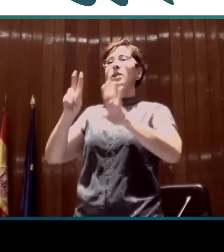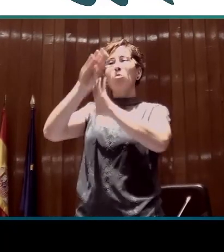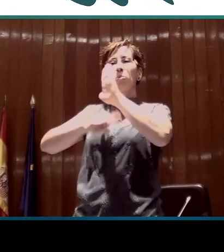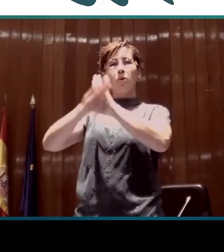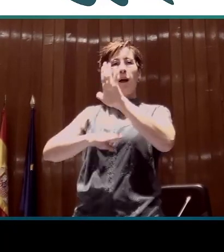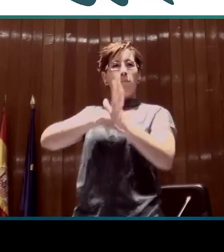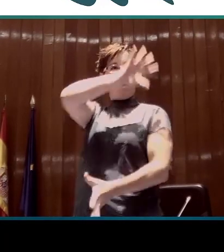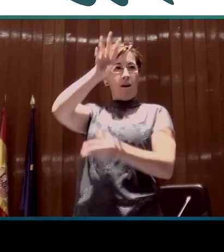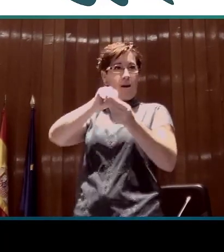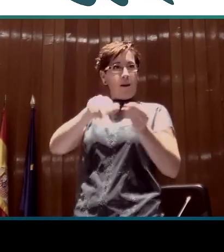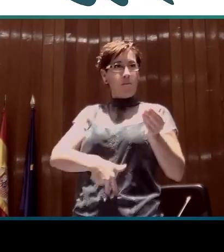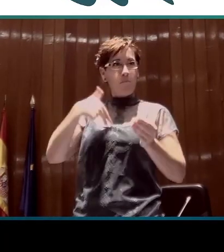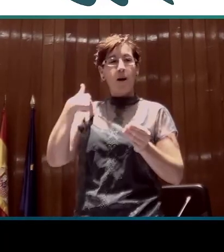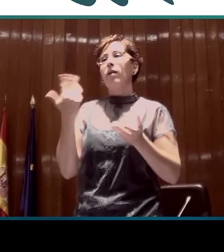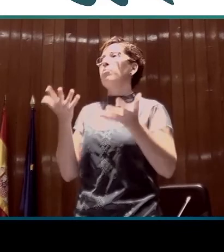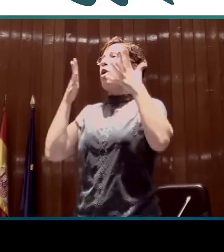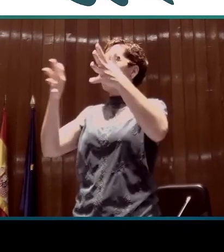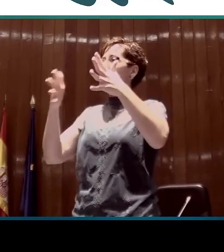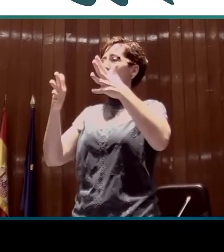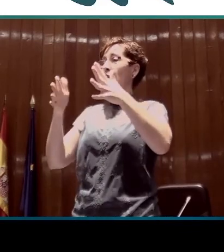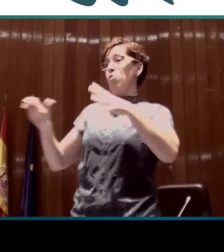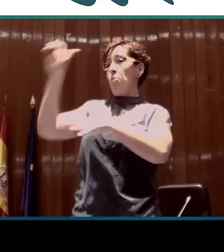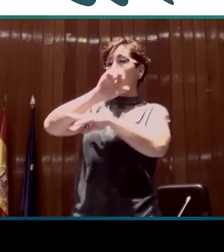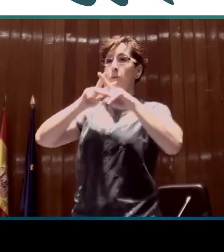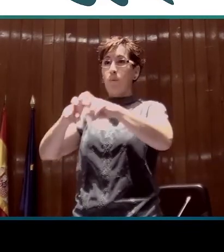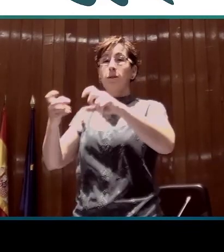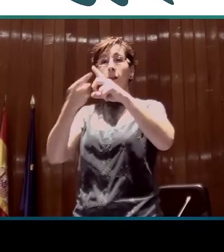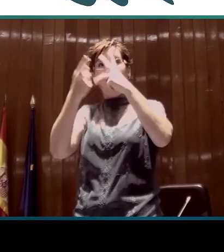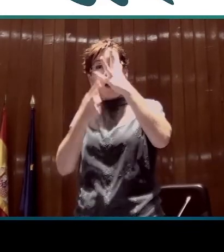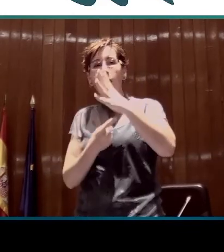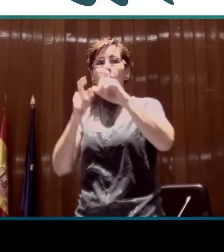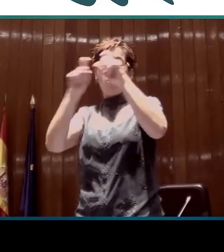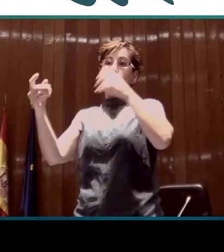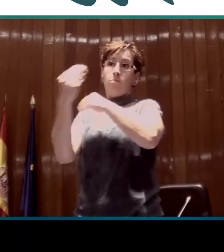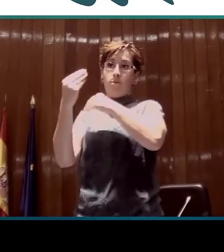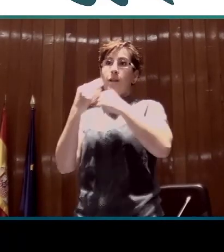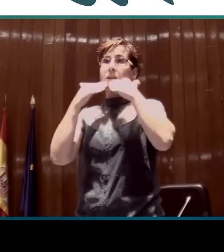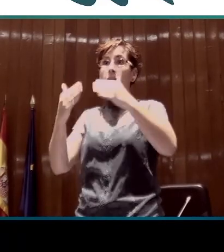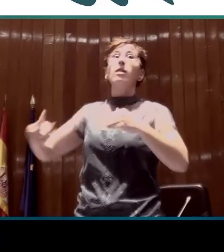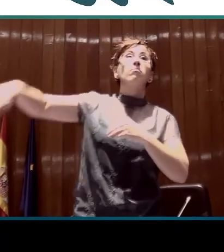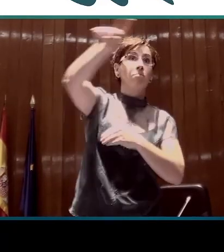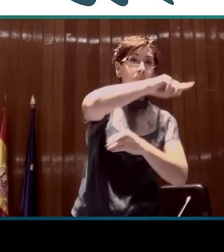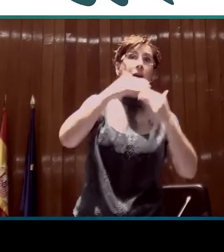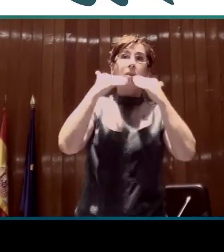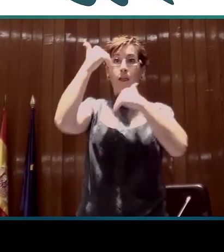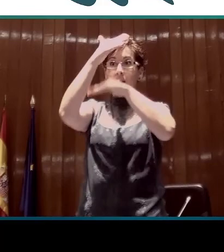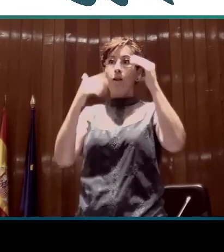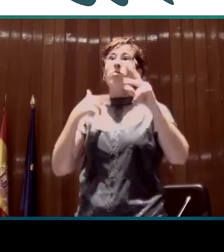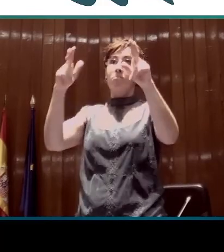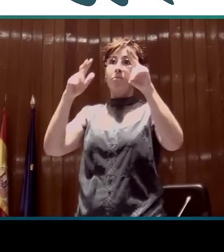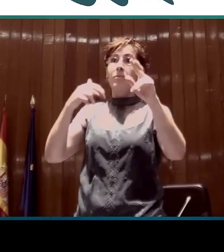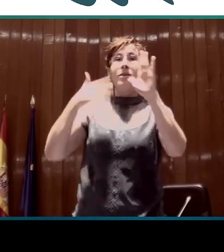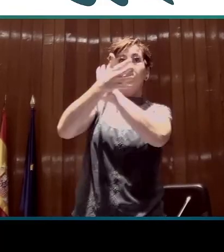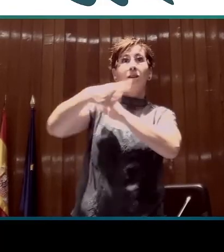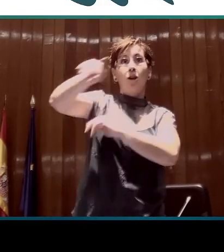el Consejo Europeo de Investigación. Muchas gracias a todos por su atención y espero que esto les haya servido de algo. Gracias.